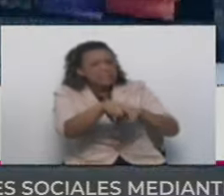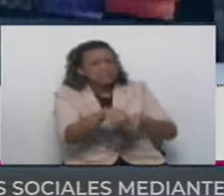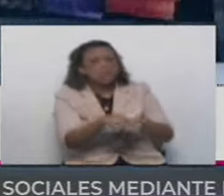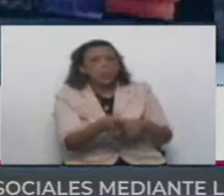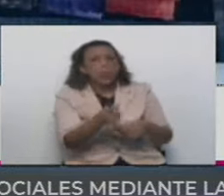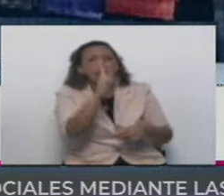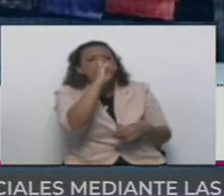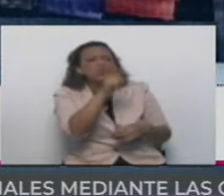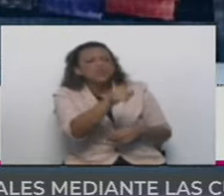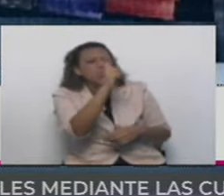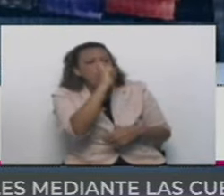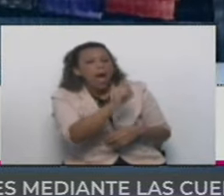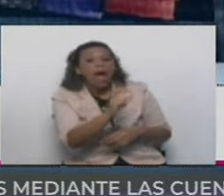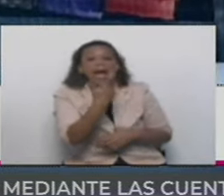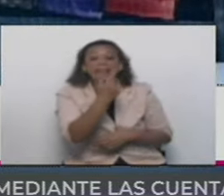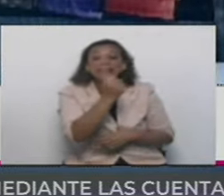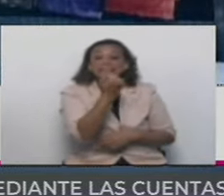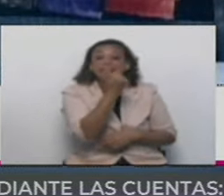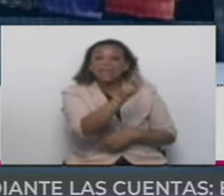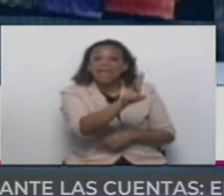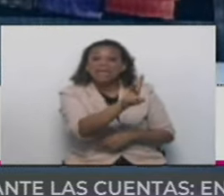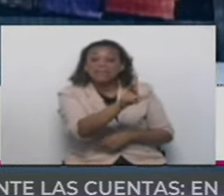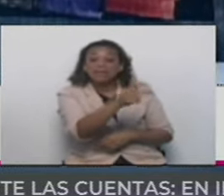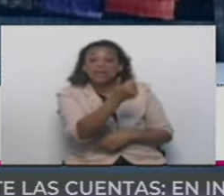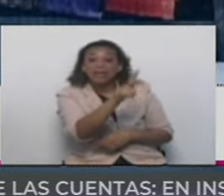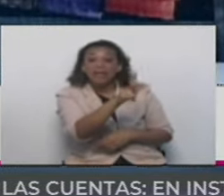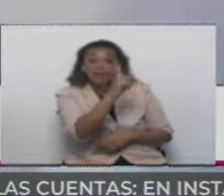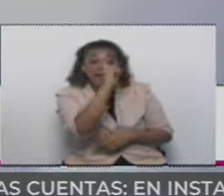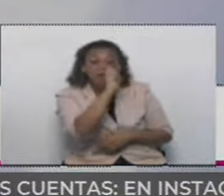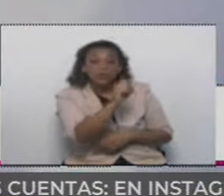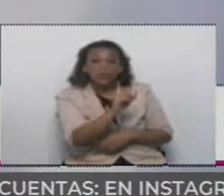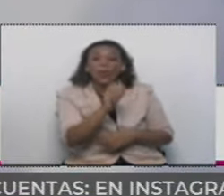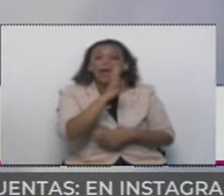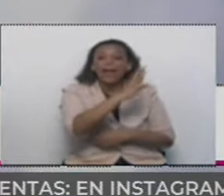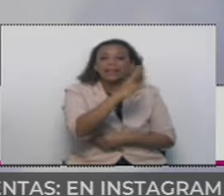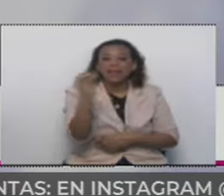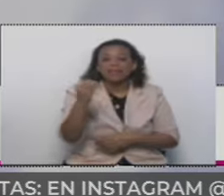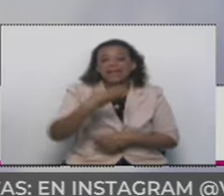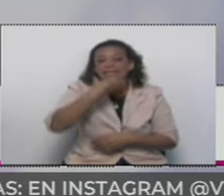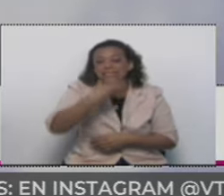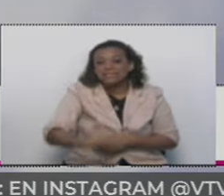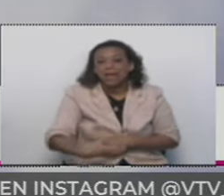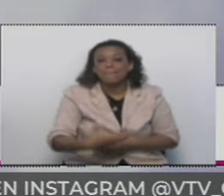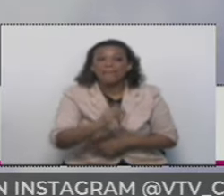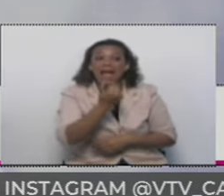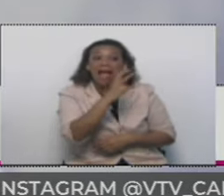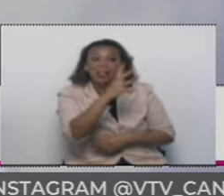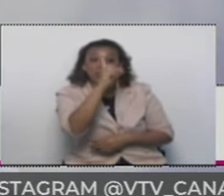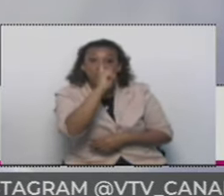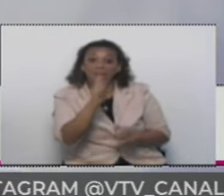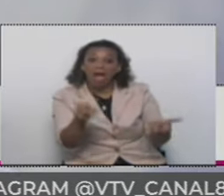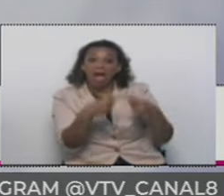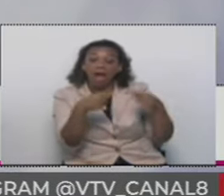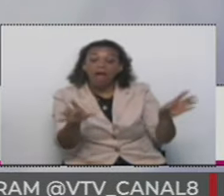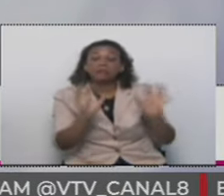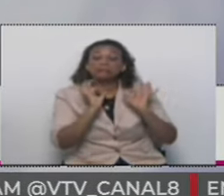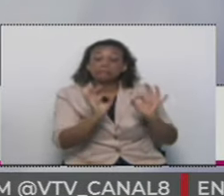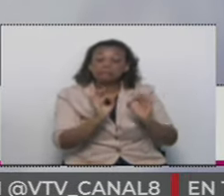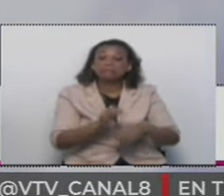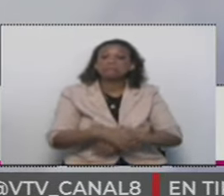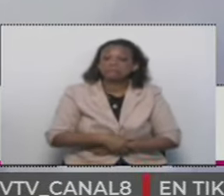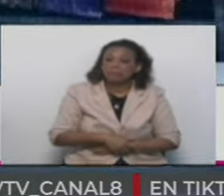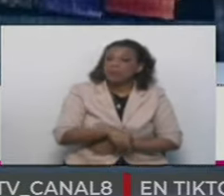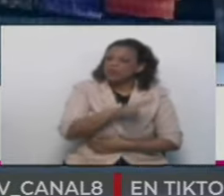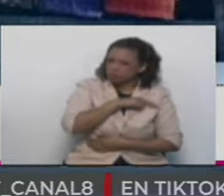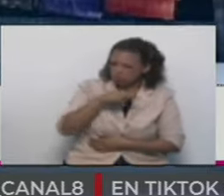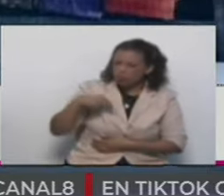¿qué edad tienes tú? 13. 13. ¿Cuándo cumple los 14? El 30 de diciembre. Ah, en diciembre, vale. Mira,